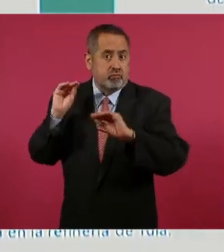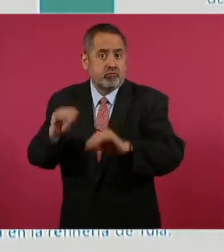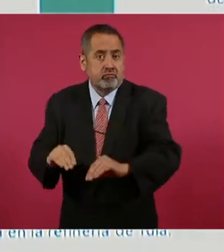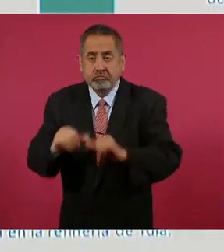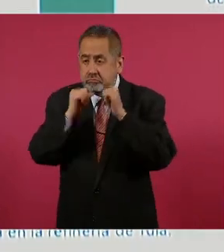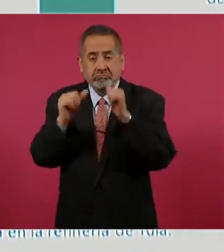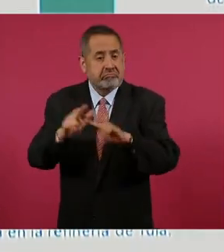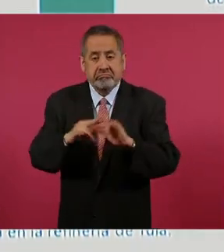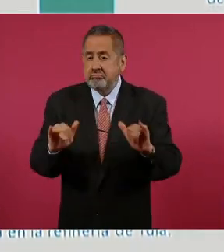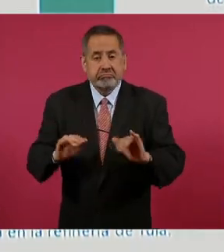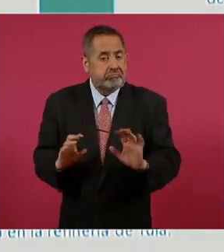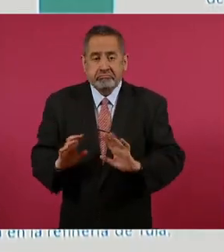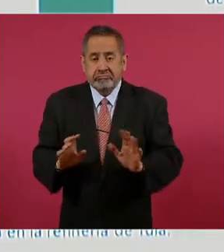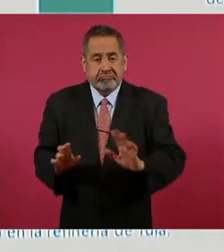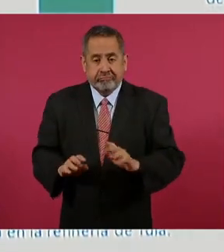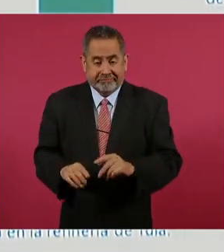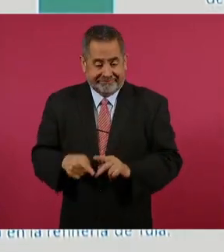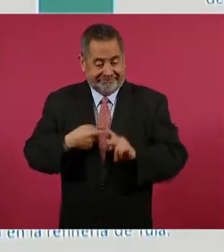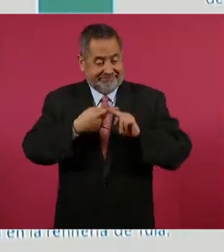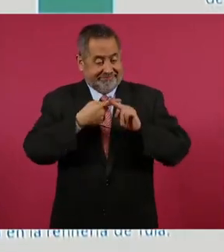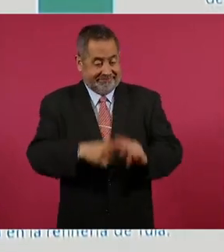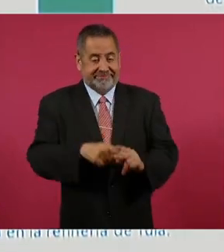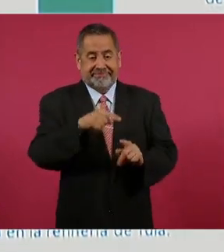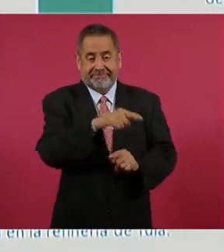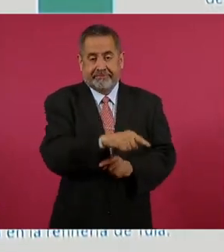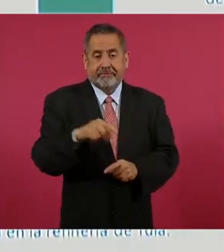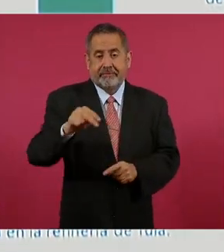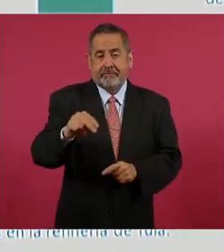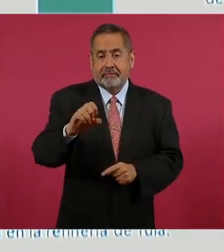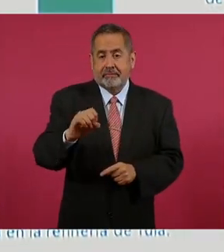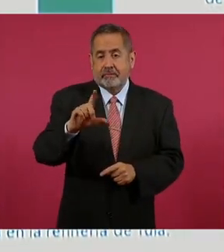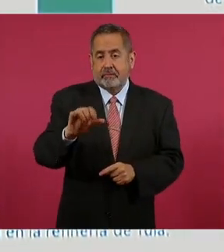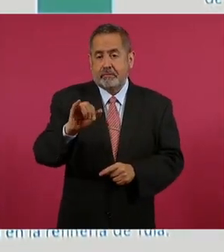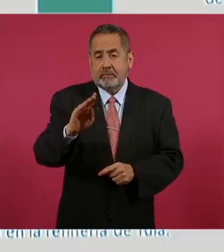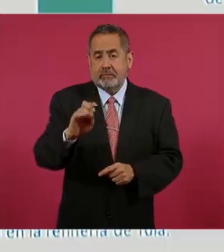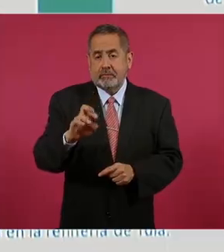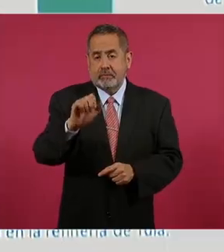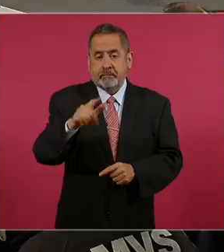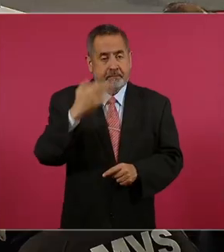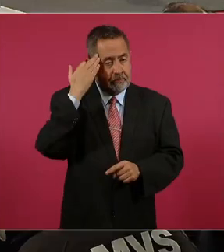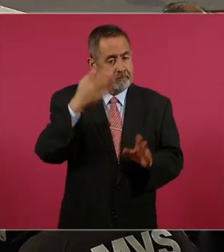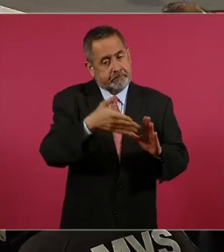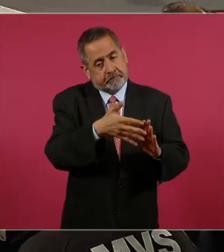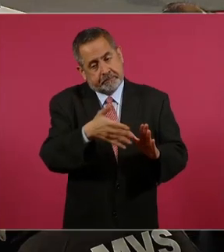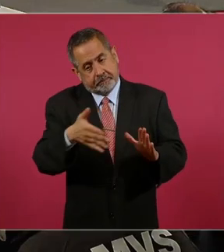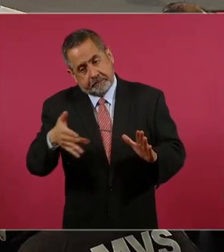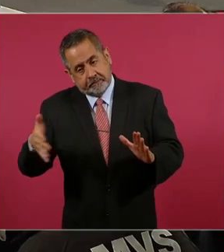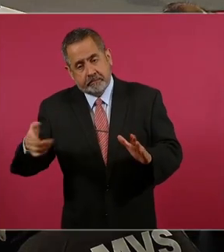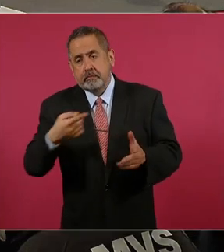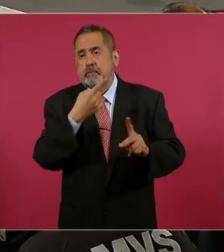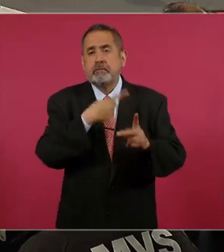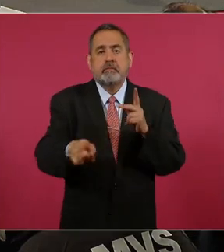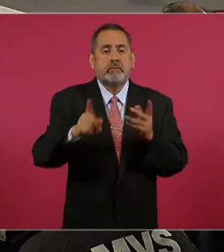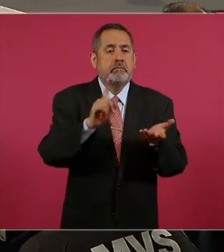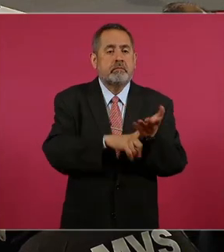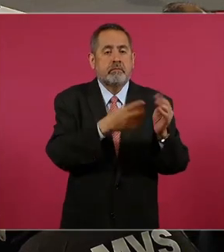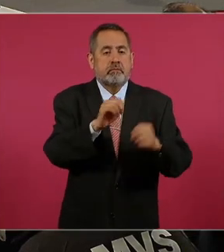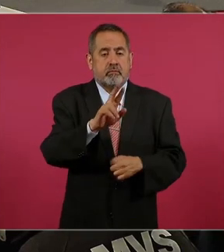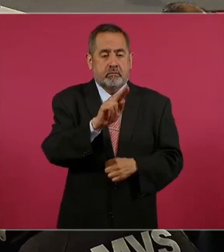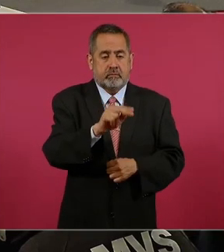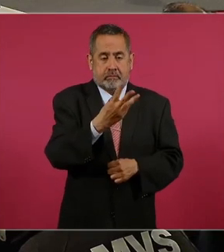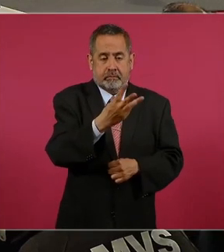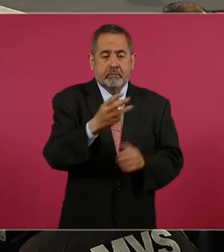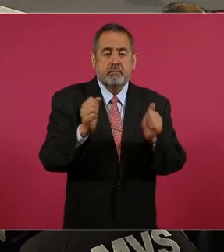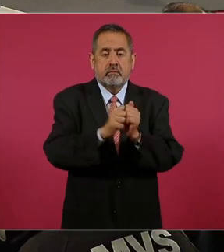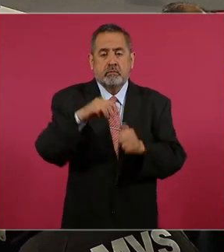exactamente desde que inicia el periodo neoliberal que comienza en 1983 con